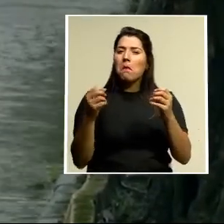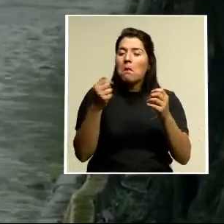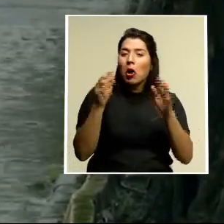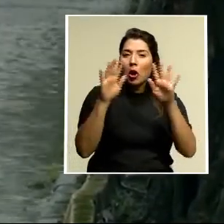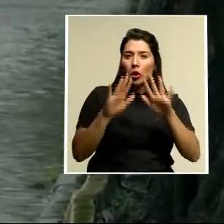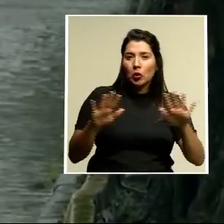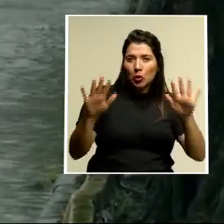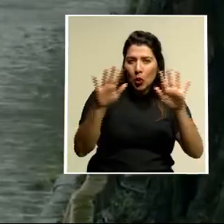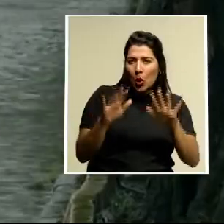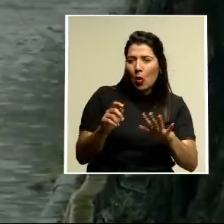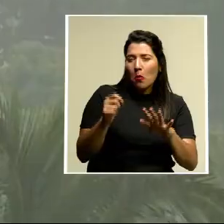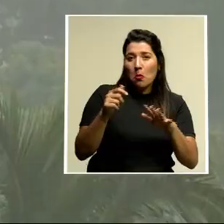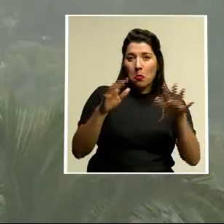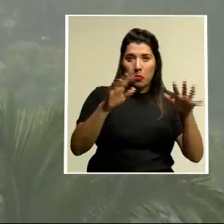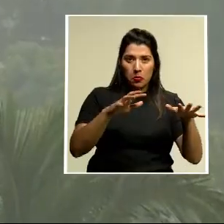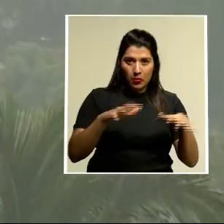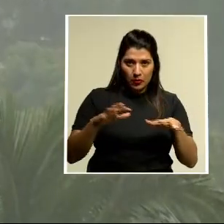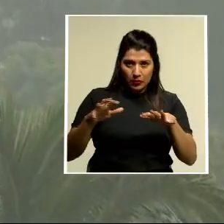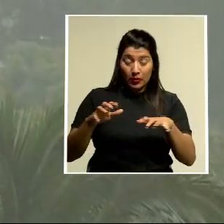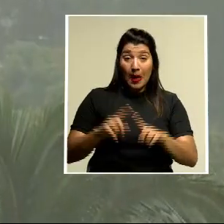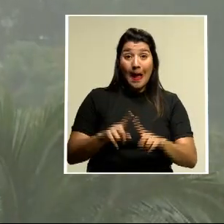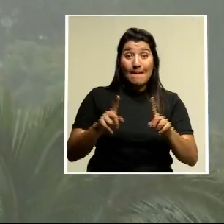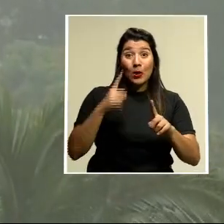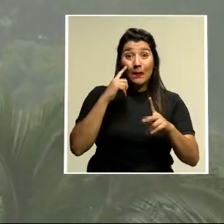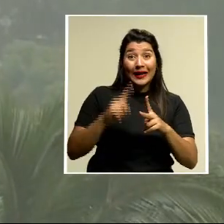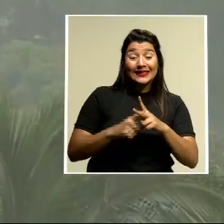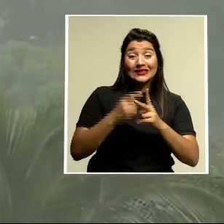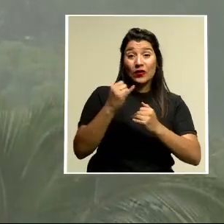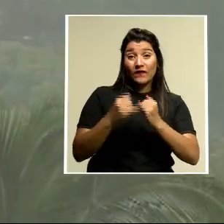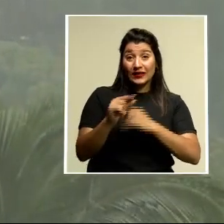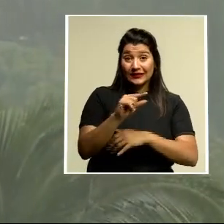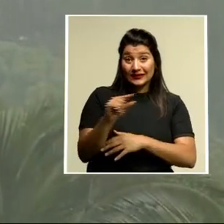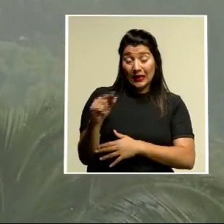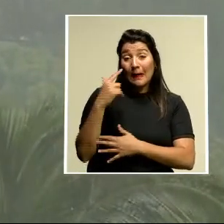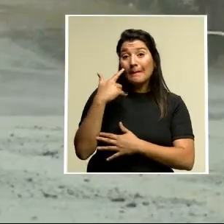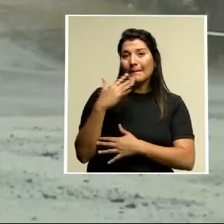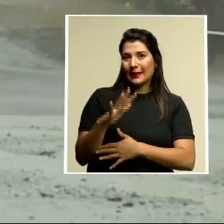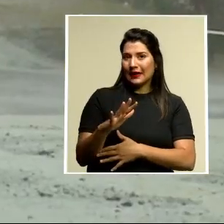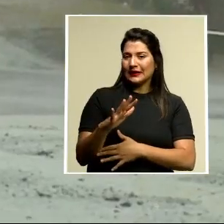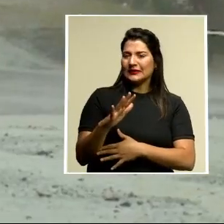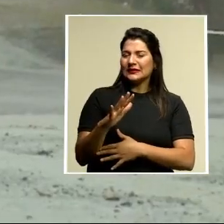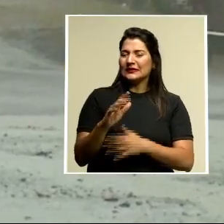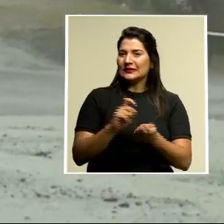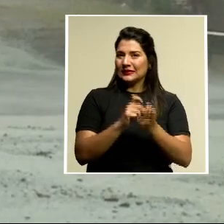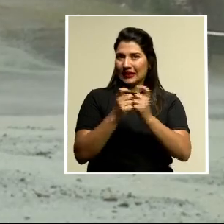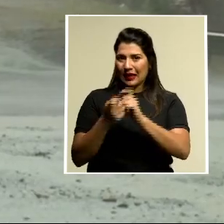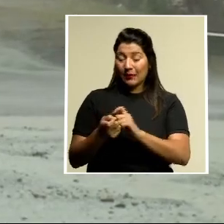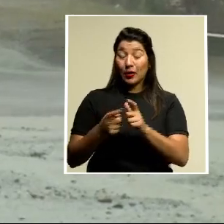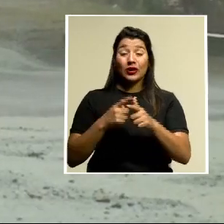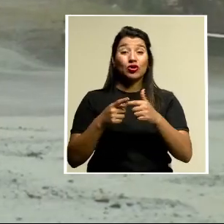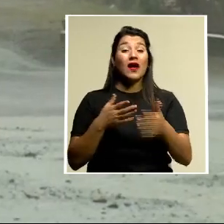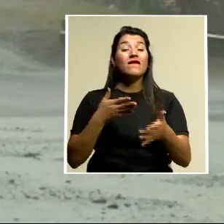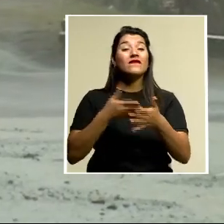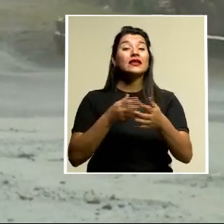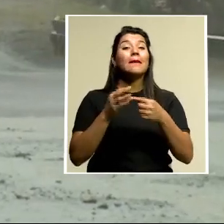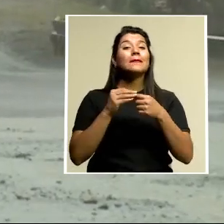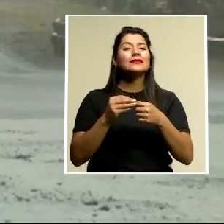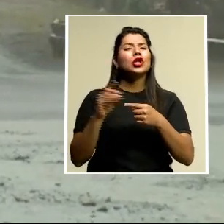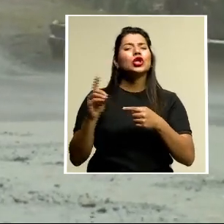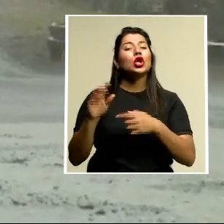a favor del consorcio Virilla Ruta 32 S.A. conformado por las empresas MECO y Puentes y Calzadas. El